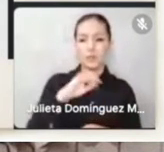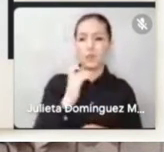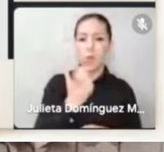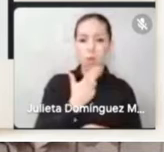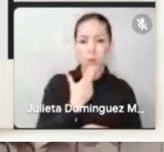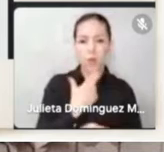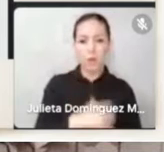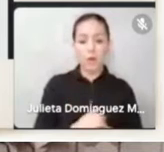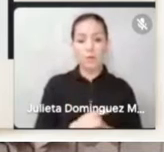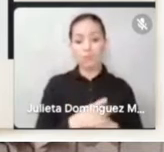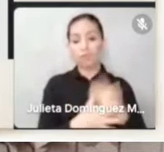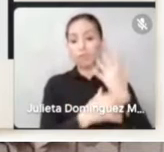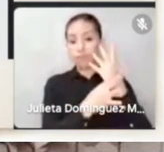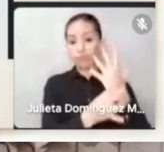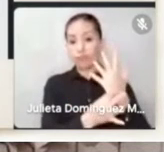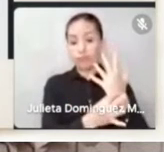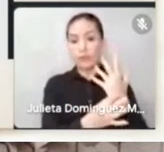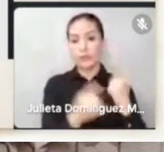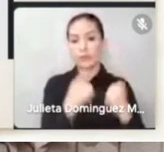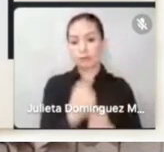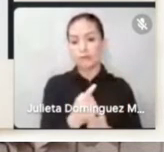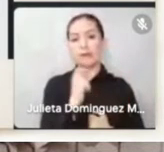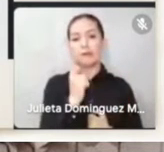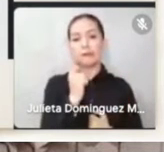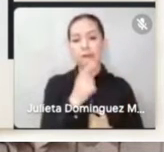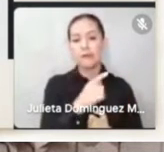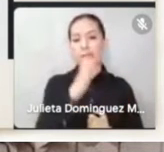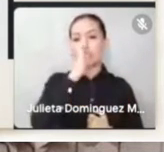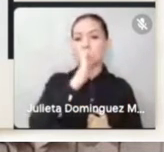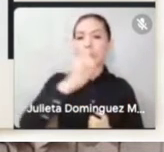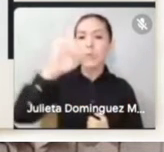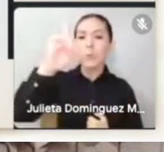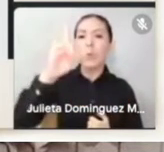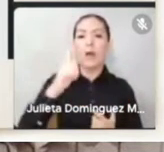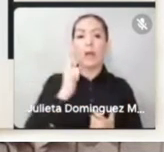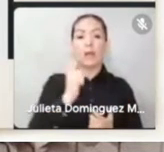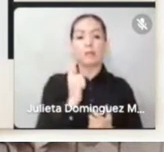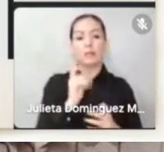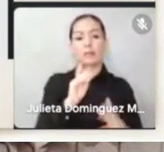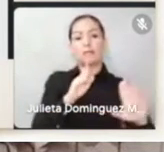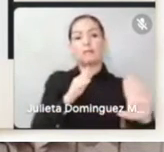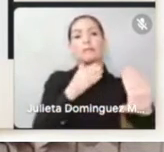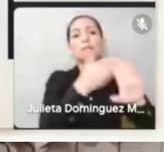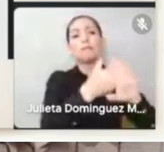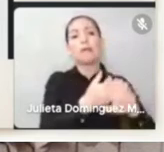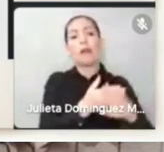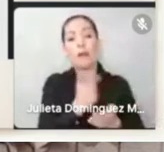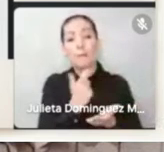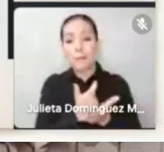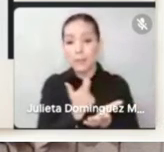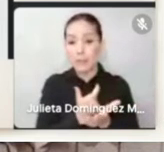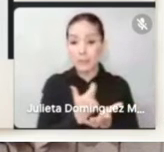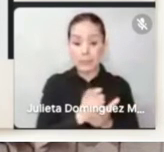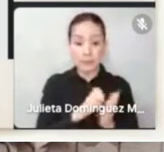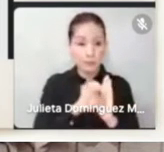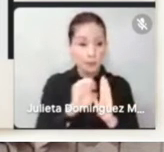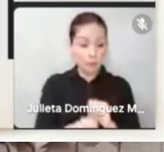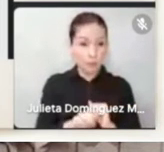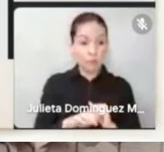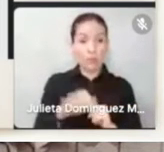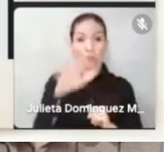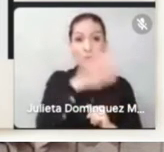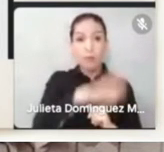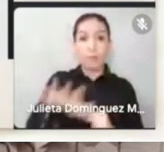señaladas adquieren un tono de coacción espiritual, que lo define como amenaza a fin de no apoyar a quienes están a favor del